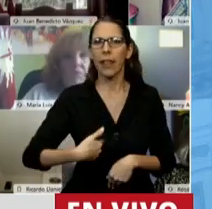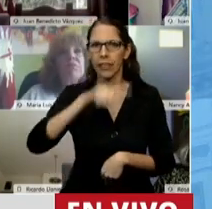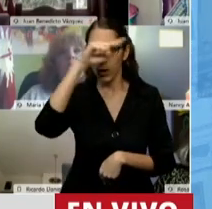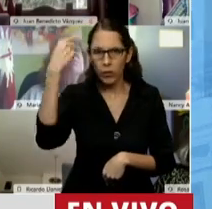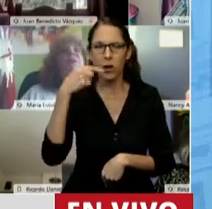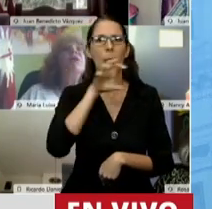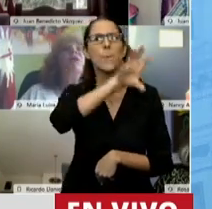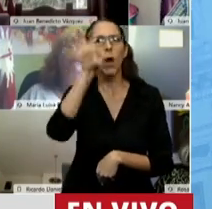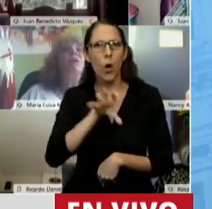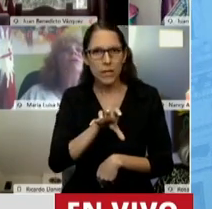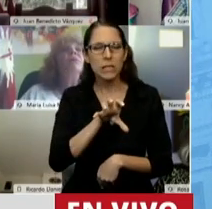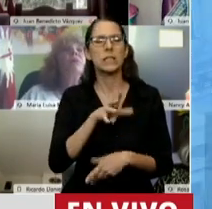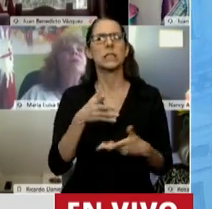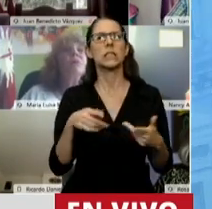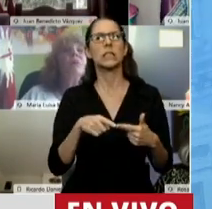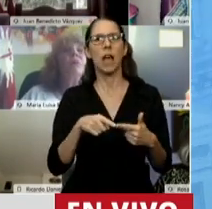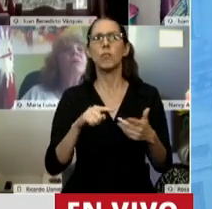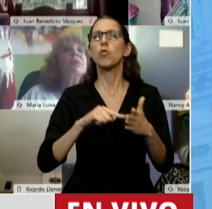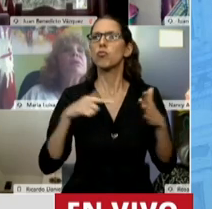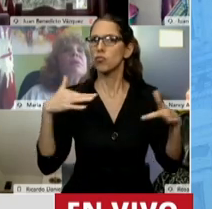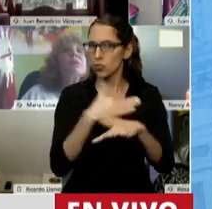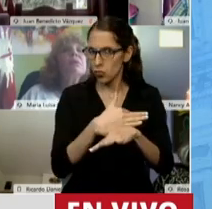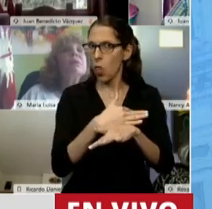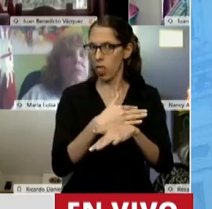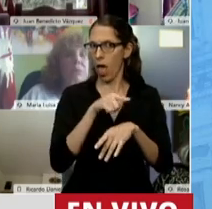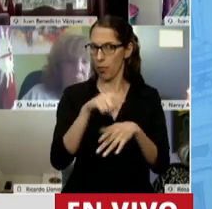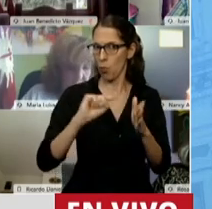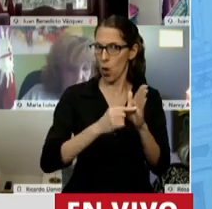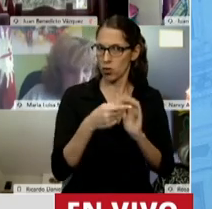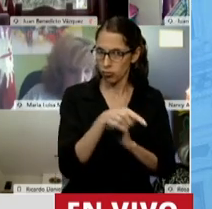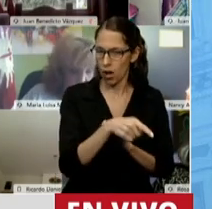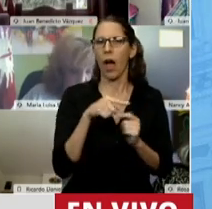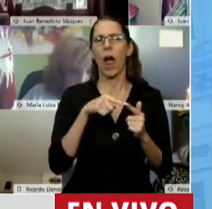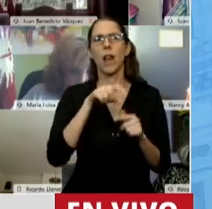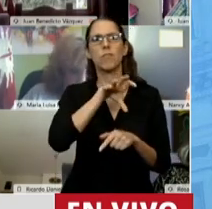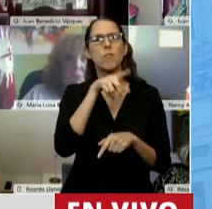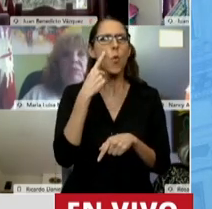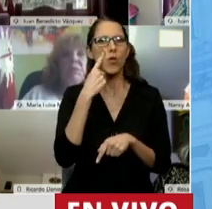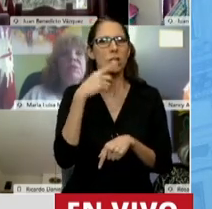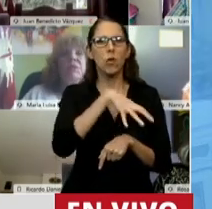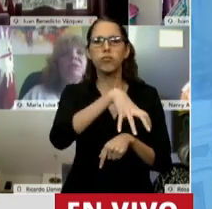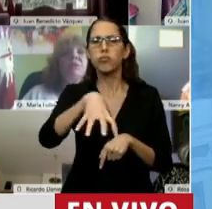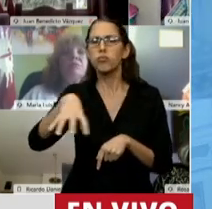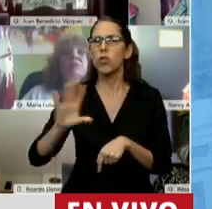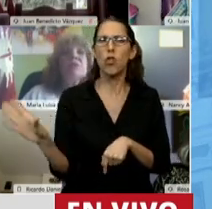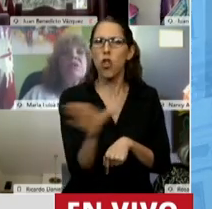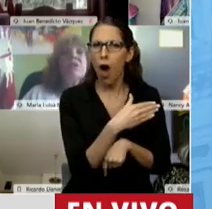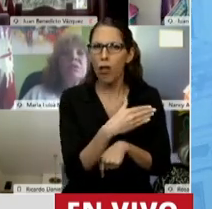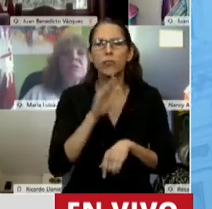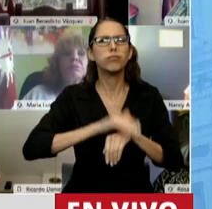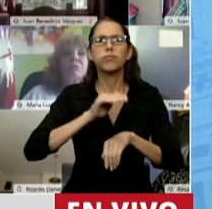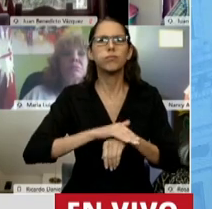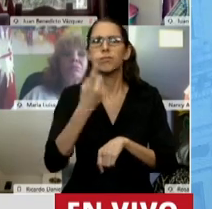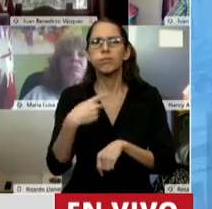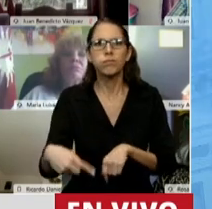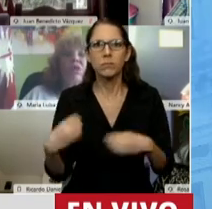las provincias, de la Ciudad Autónoma de Buenos Aires y de los municipios a cumplir